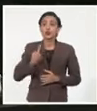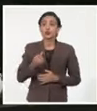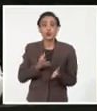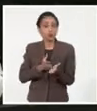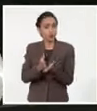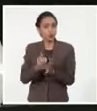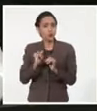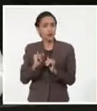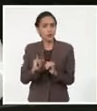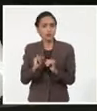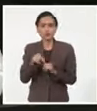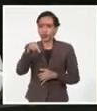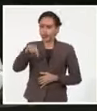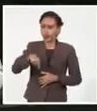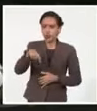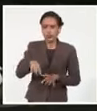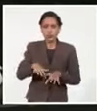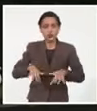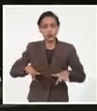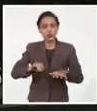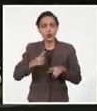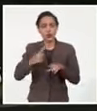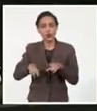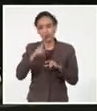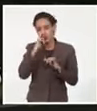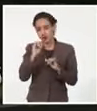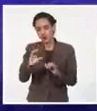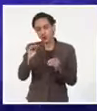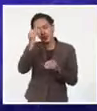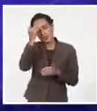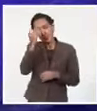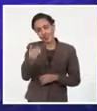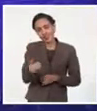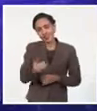tanto, actualizándolos en próximas emisiones. Muchísimas gracias y buenas noches.